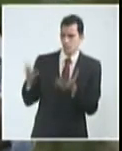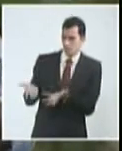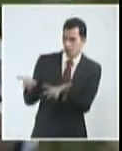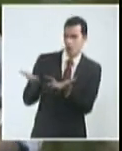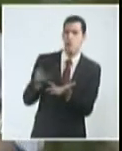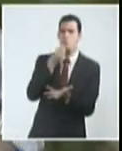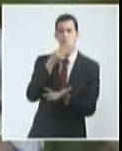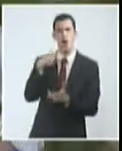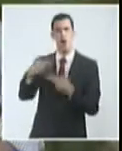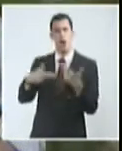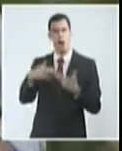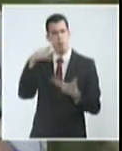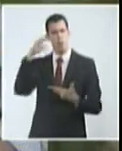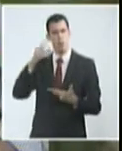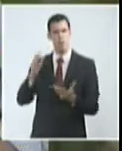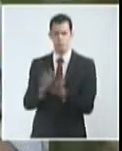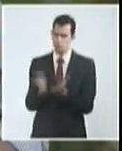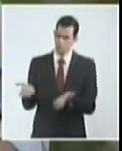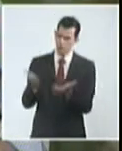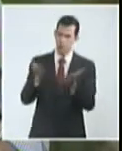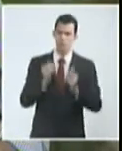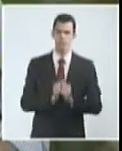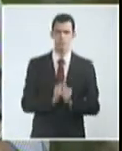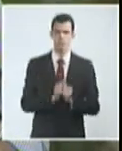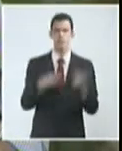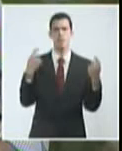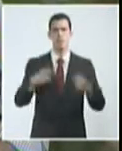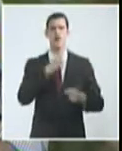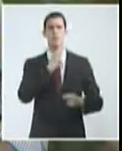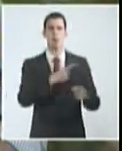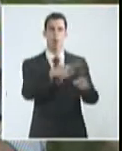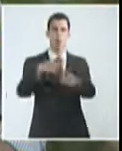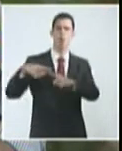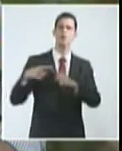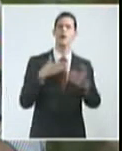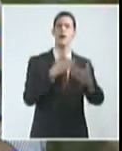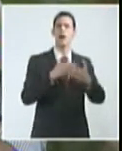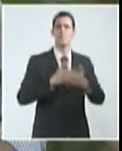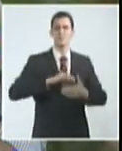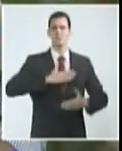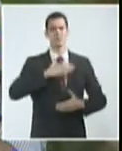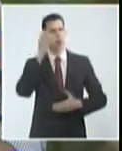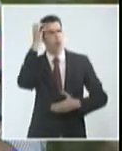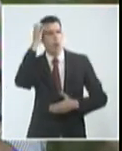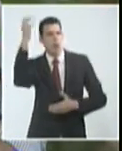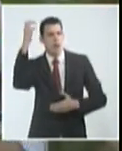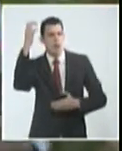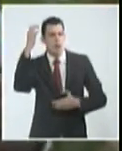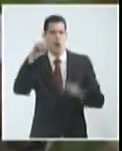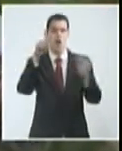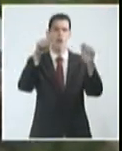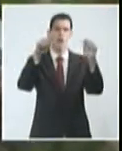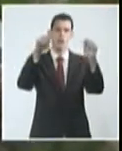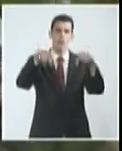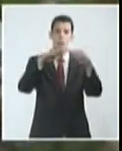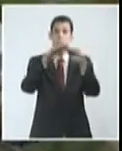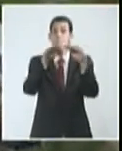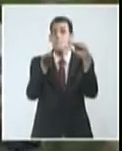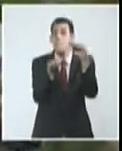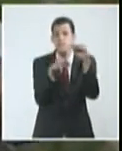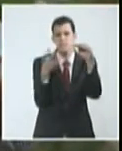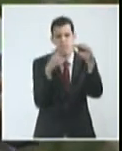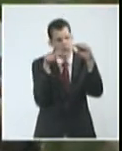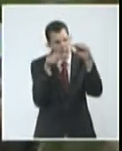vaya propiciando que más empresas estatales tengan subordinación municipal, para que el municipio pueda